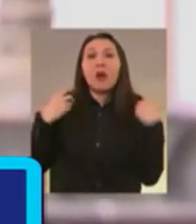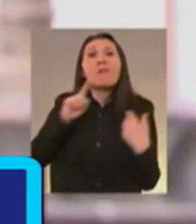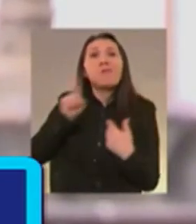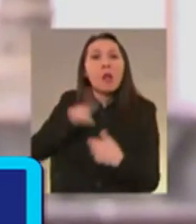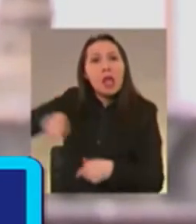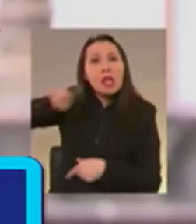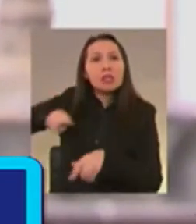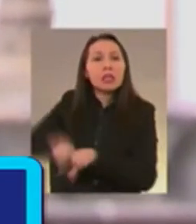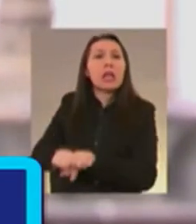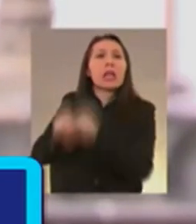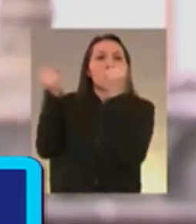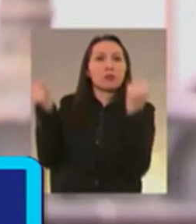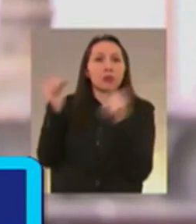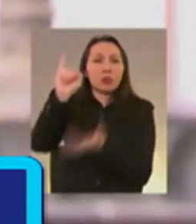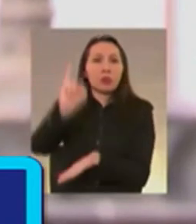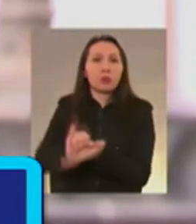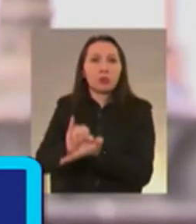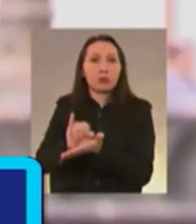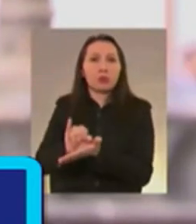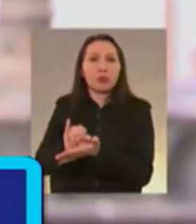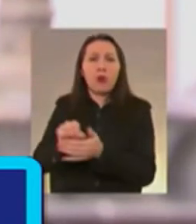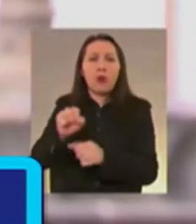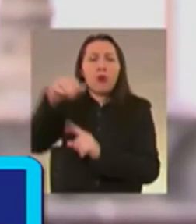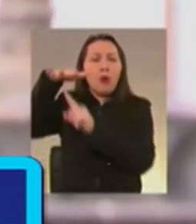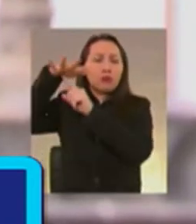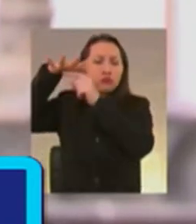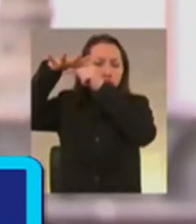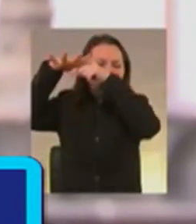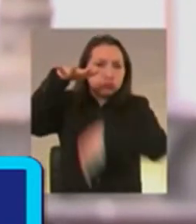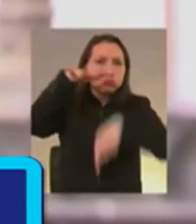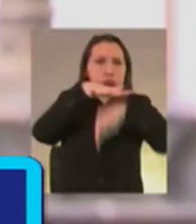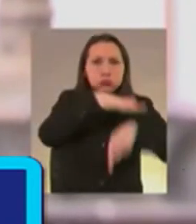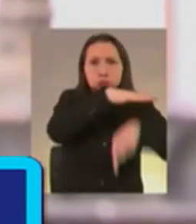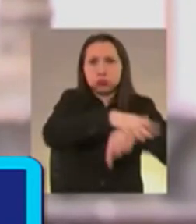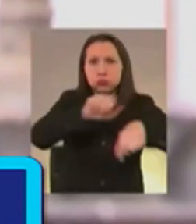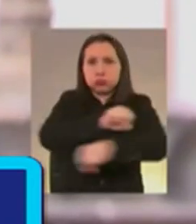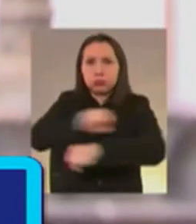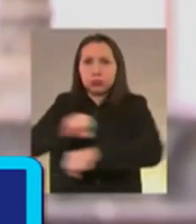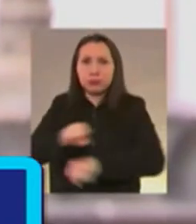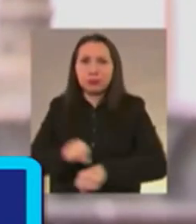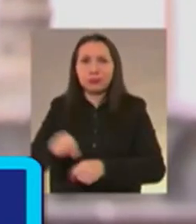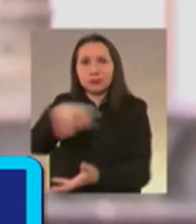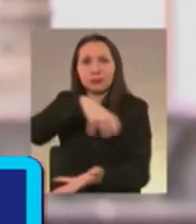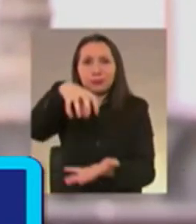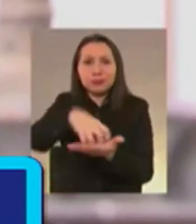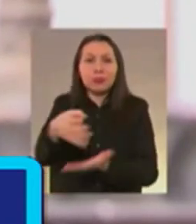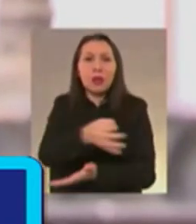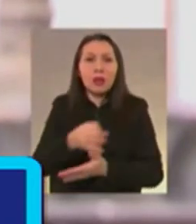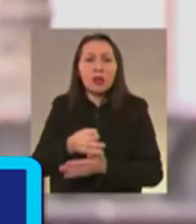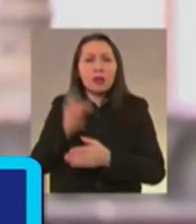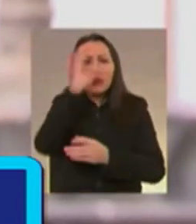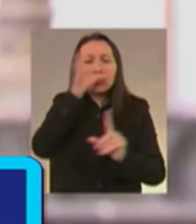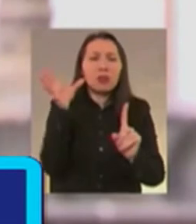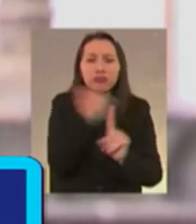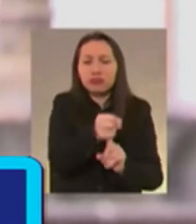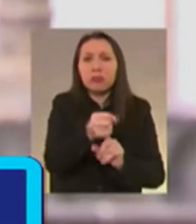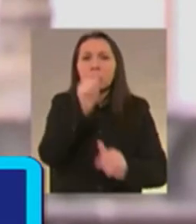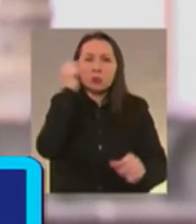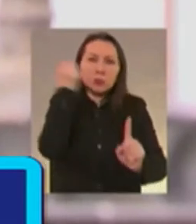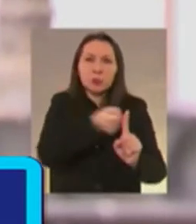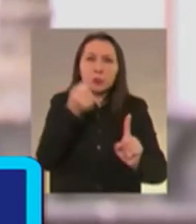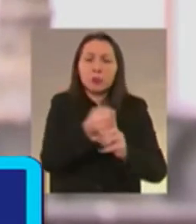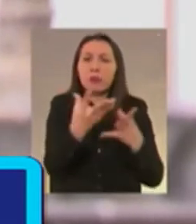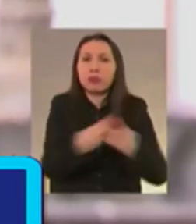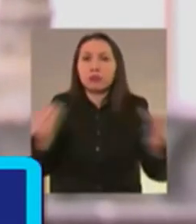quebraron la institucionalidad, bombardearon este palacio, persiguieron, torturaron, asesinaron y desaparecieron a